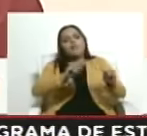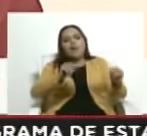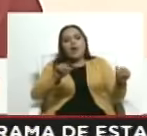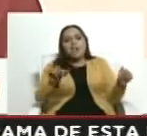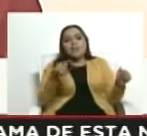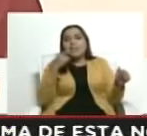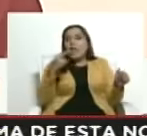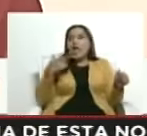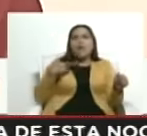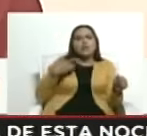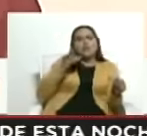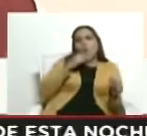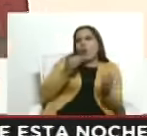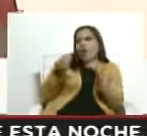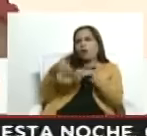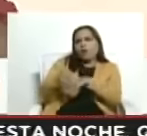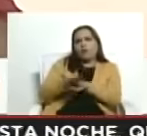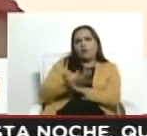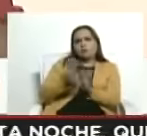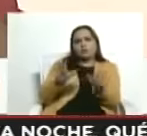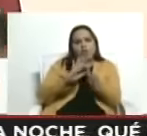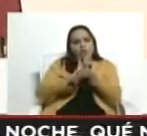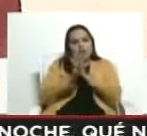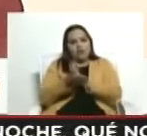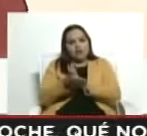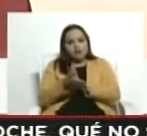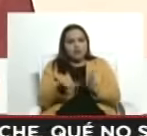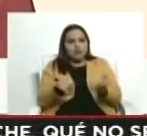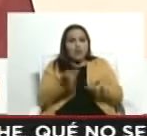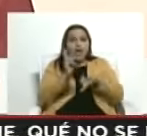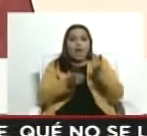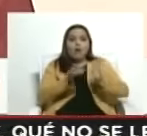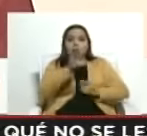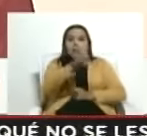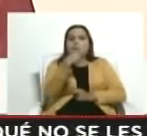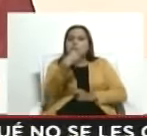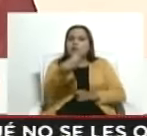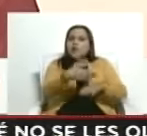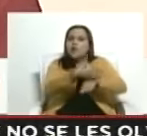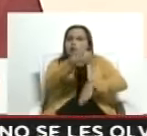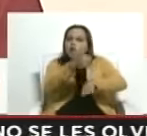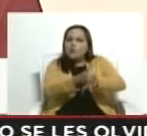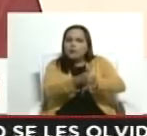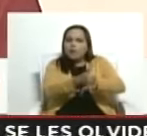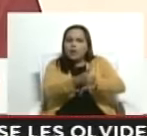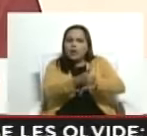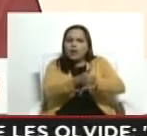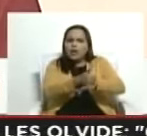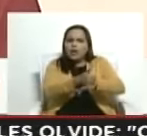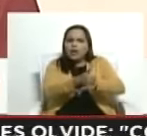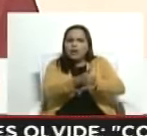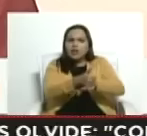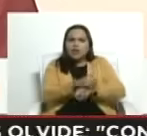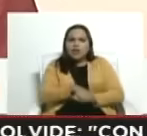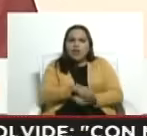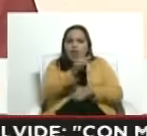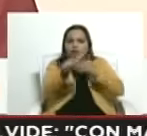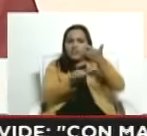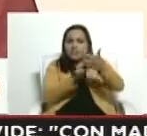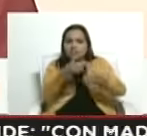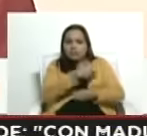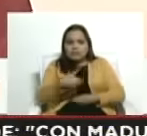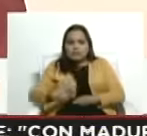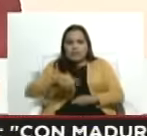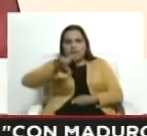Muy light. En algunos países le echan la culpa al que está en la, al que estaba, ajá, al vicepresidente Jorge